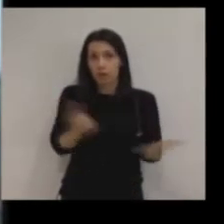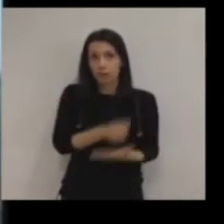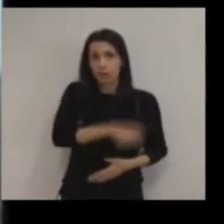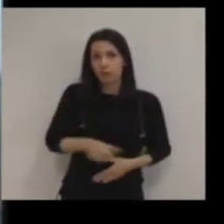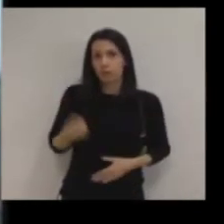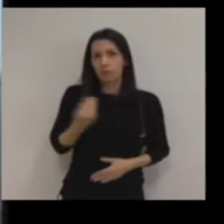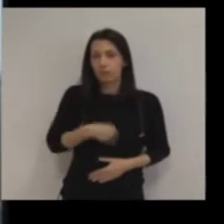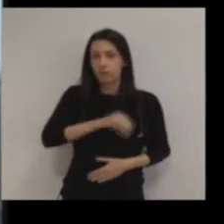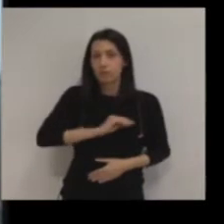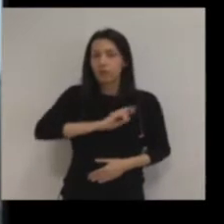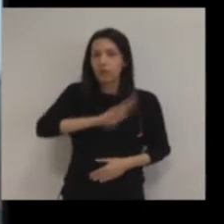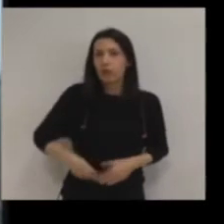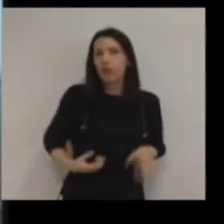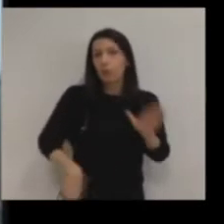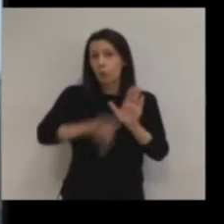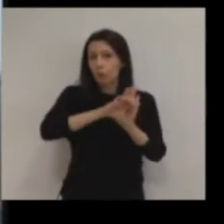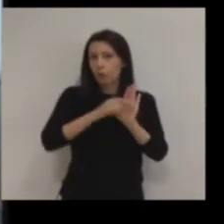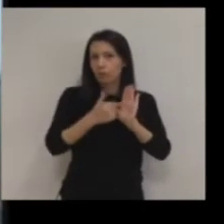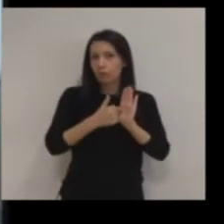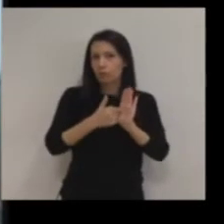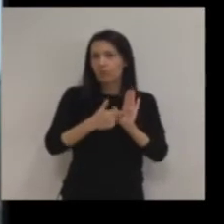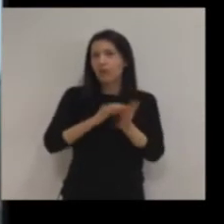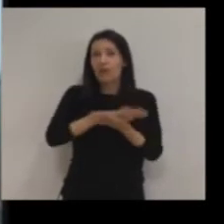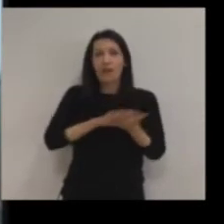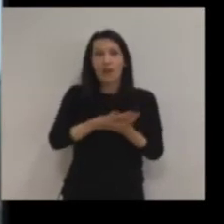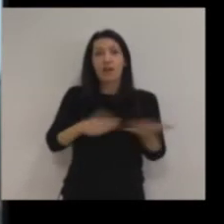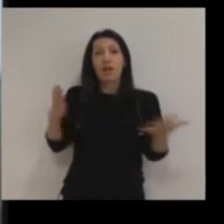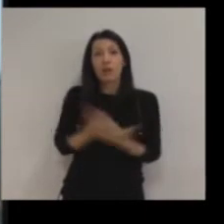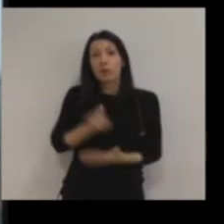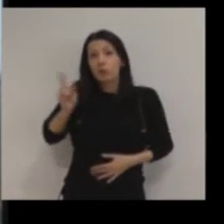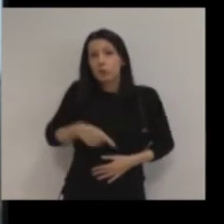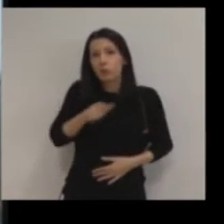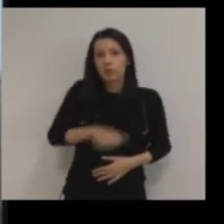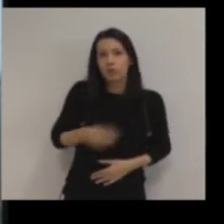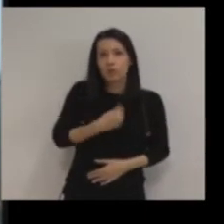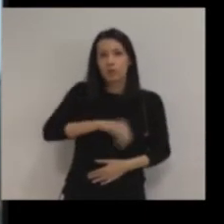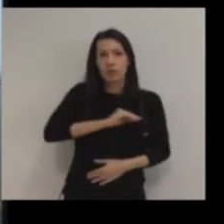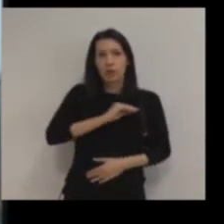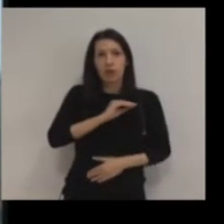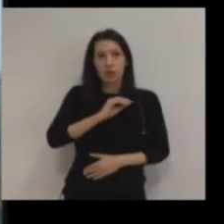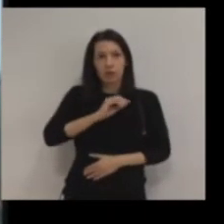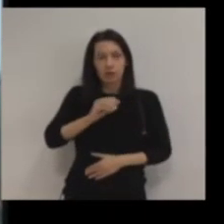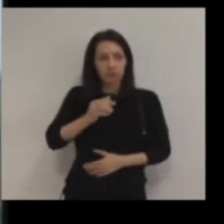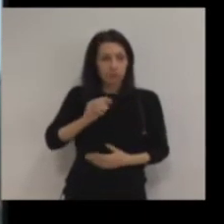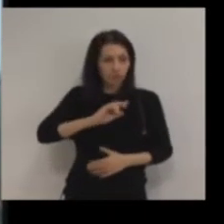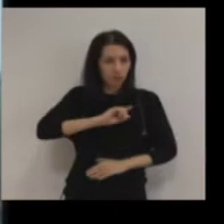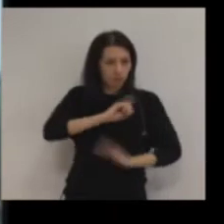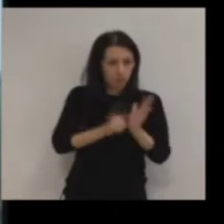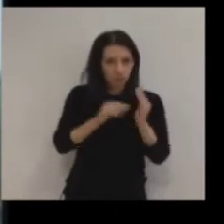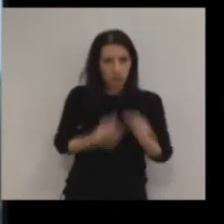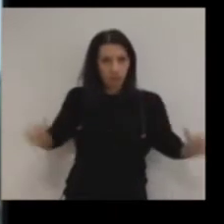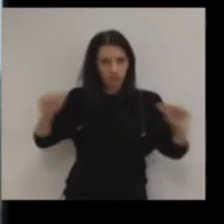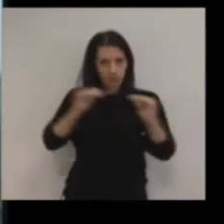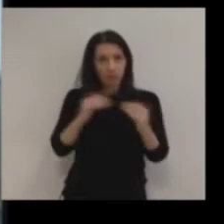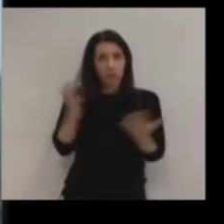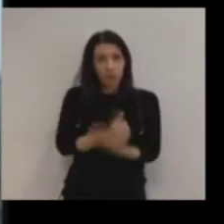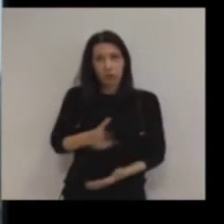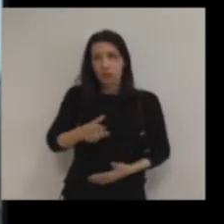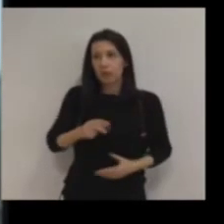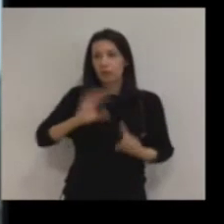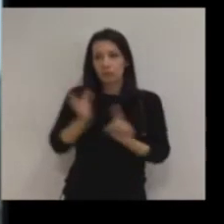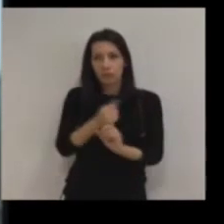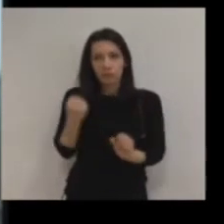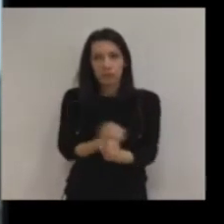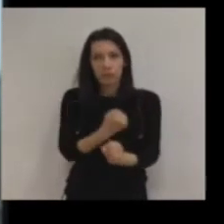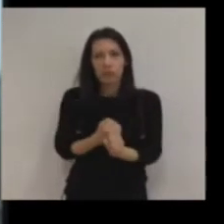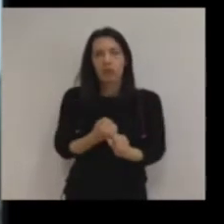que tenemos una Constitución que habla de que todos los españoles somos iguales ante la ley, todos los españoles tenemos derecho a un trabajo,